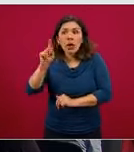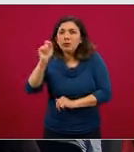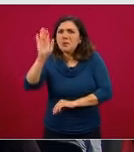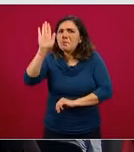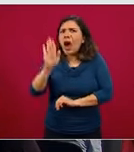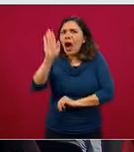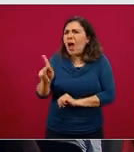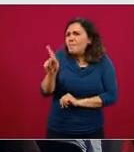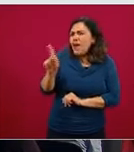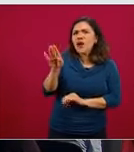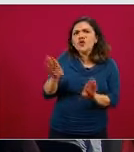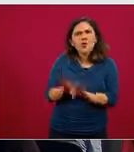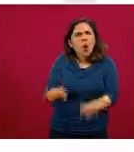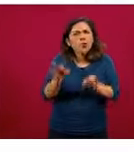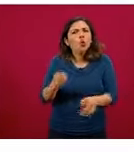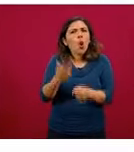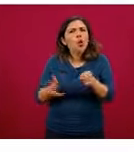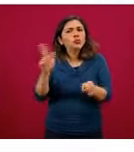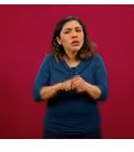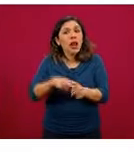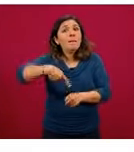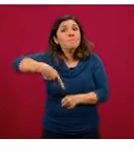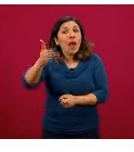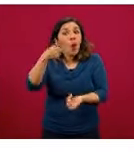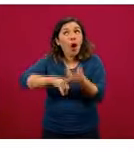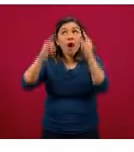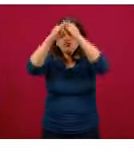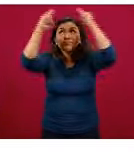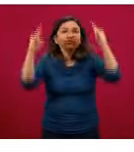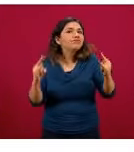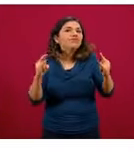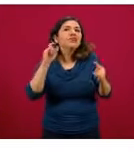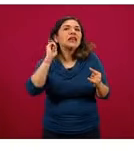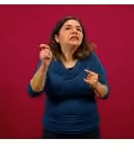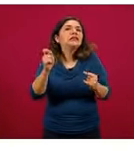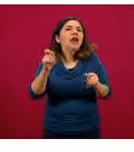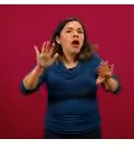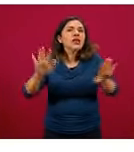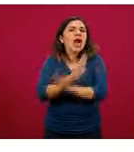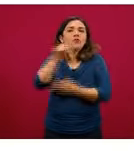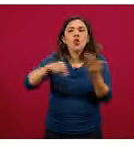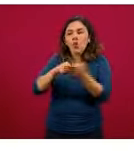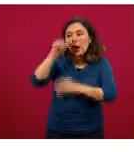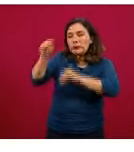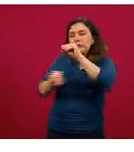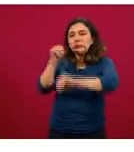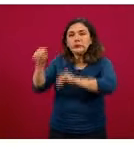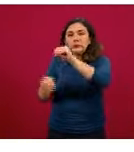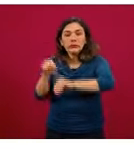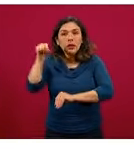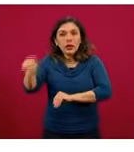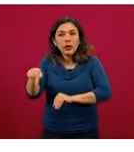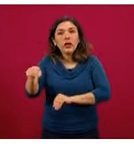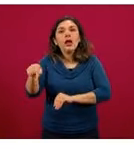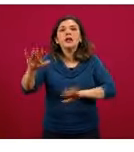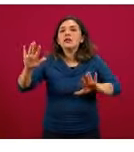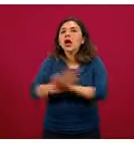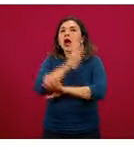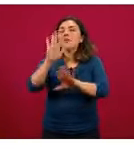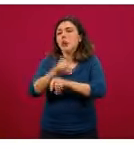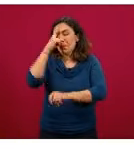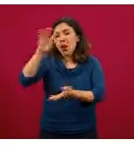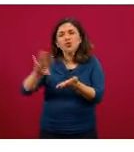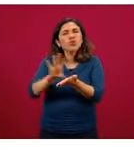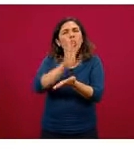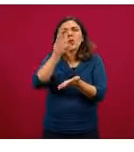hospital, sino que la estructura física no lo es una reconversión y una reinstalación de todo